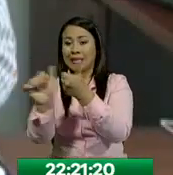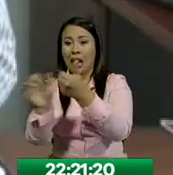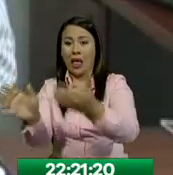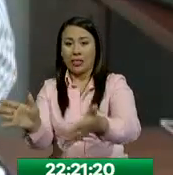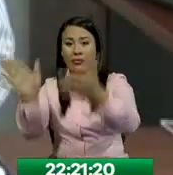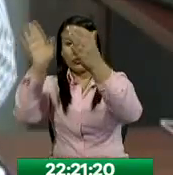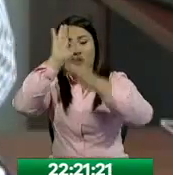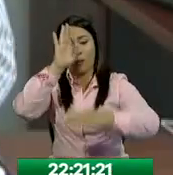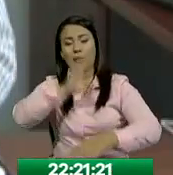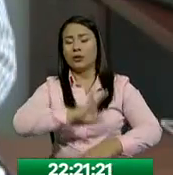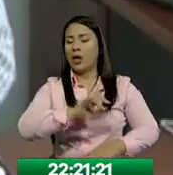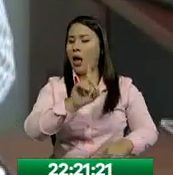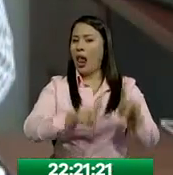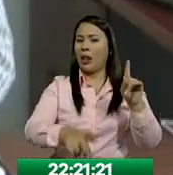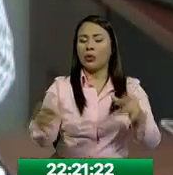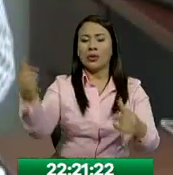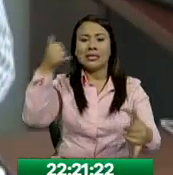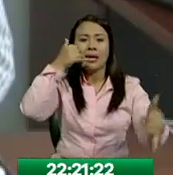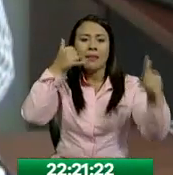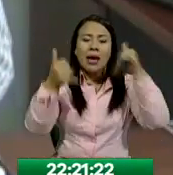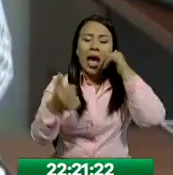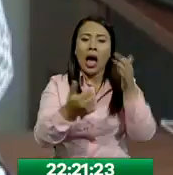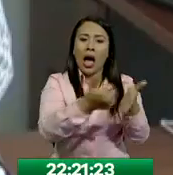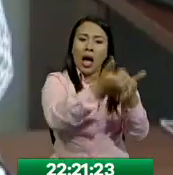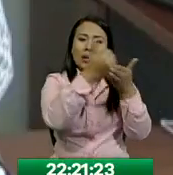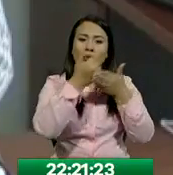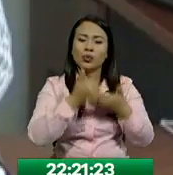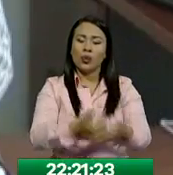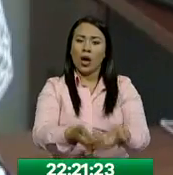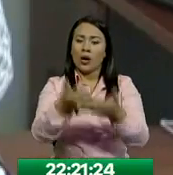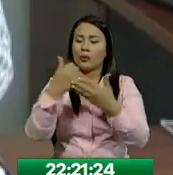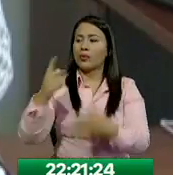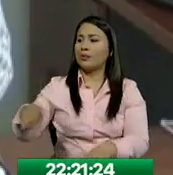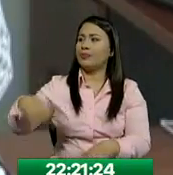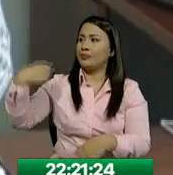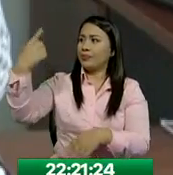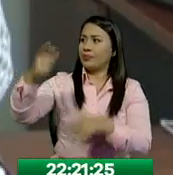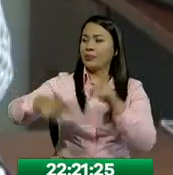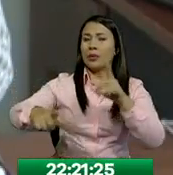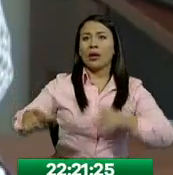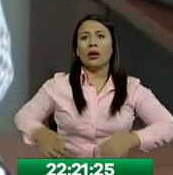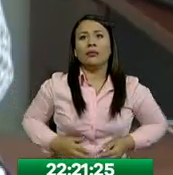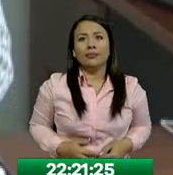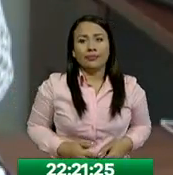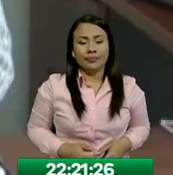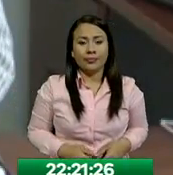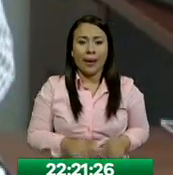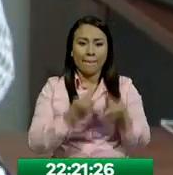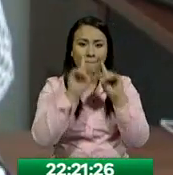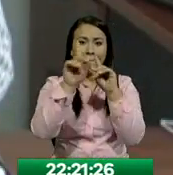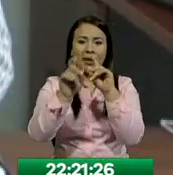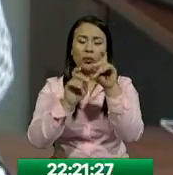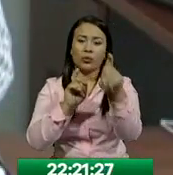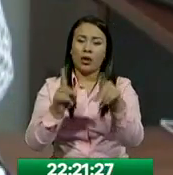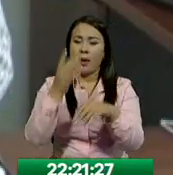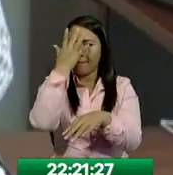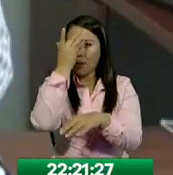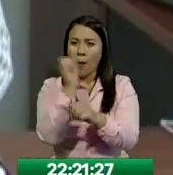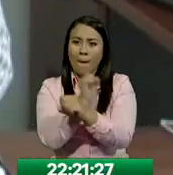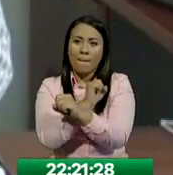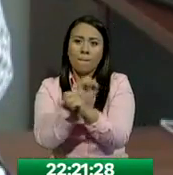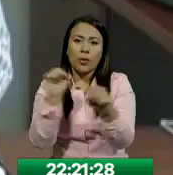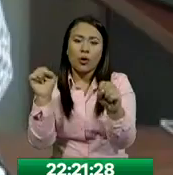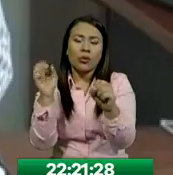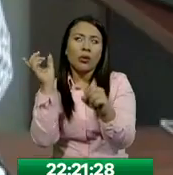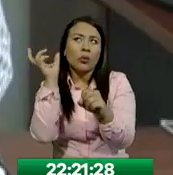unas pidiendo auxilio por el flagelo, las otras, como usted lo dice, de forma de consulta por las explosiones o